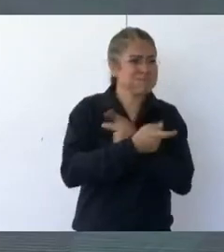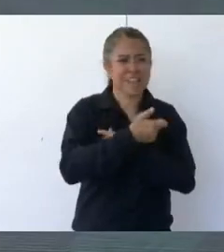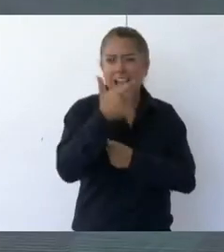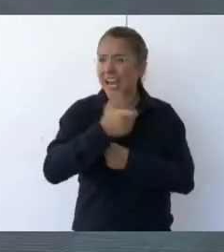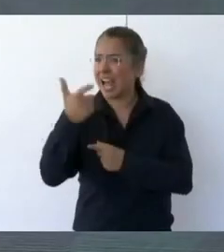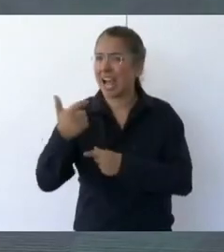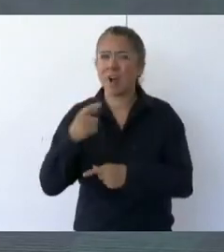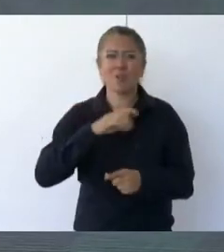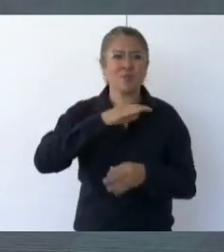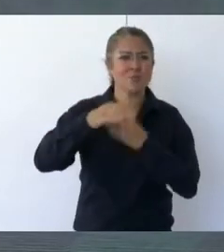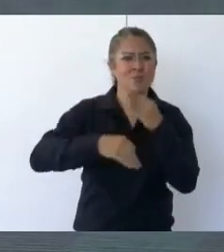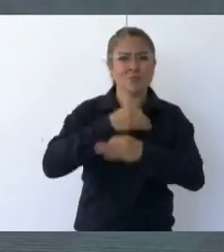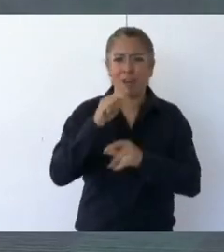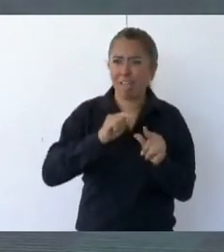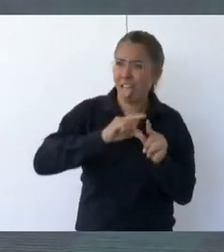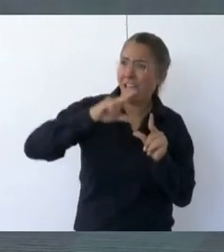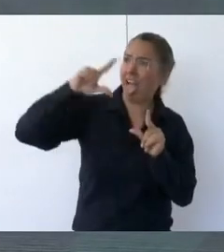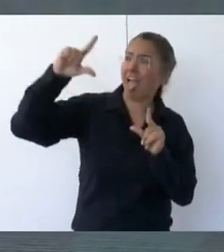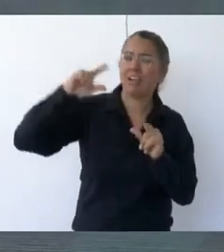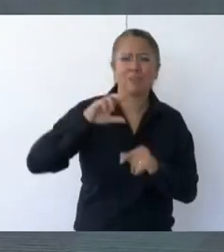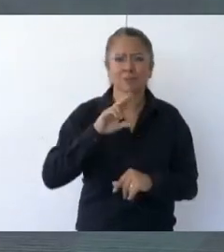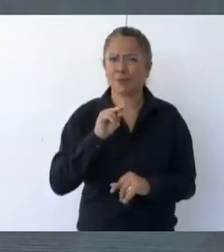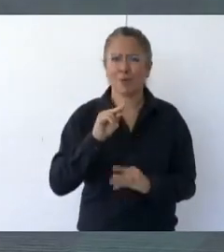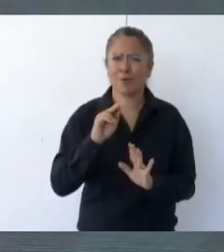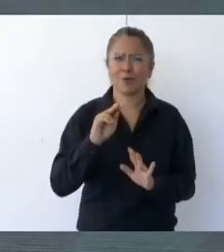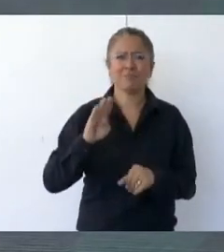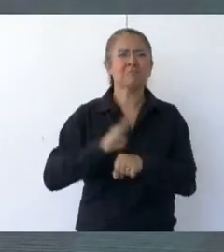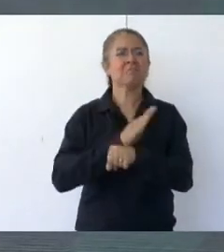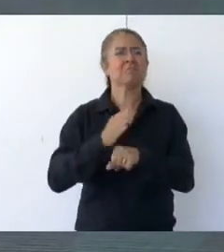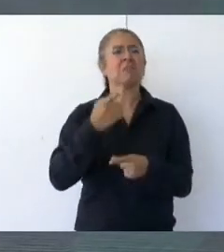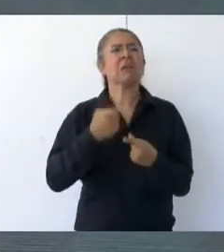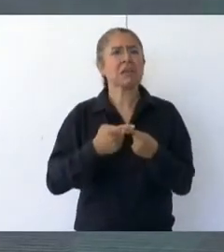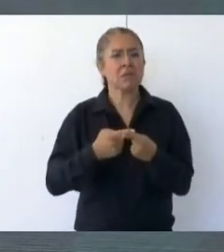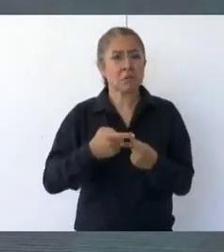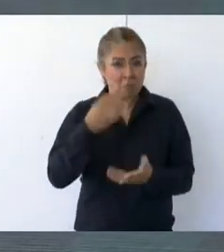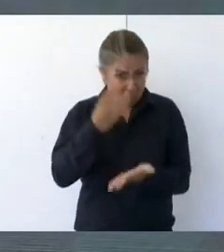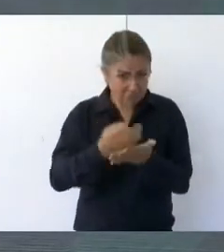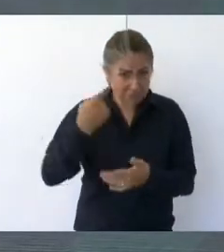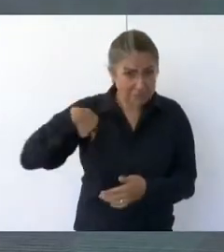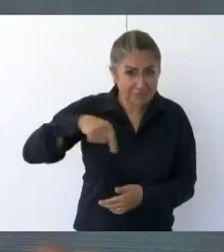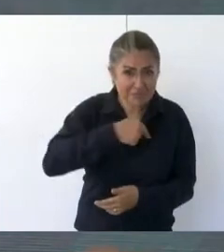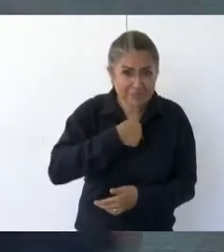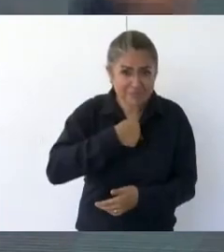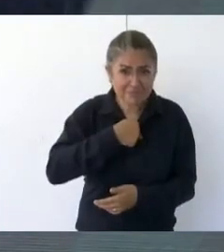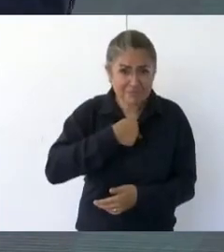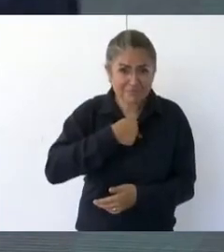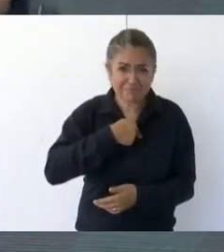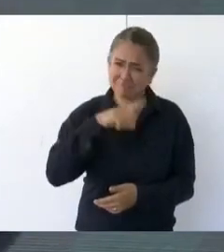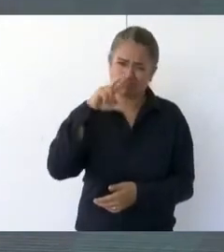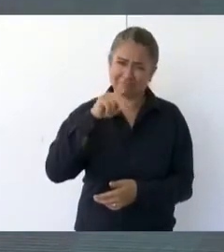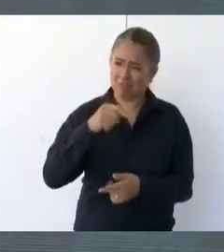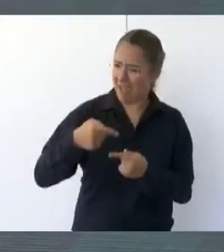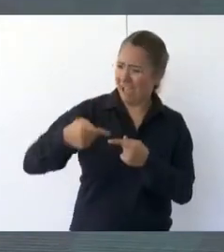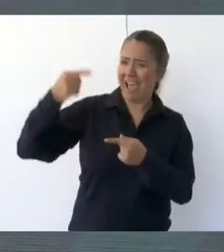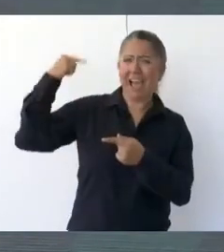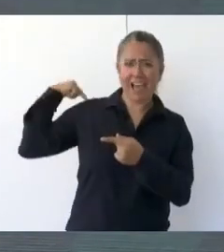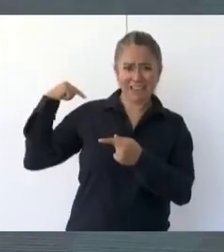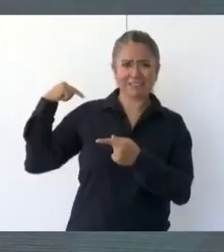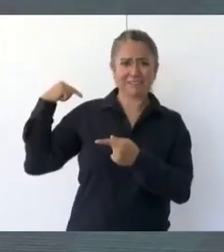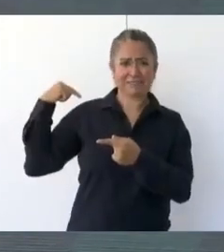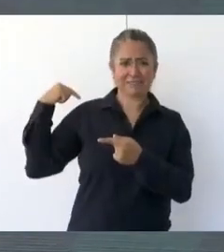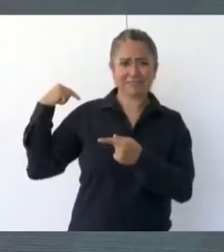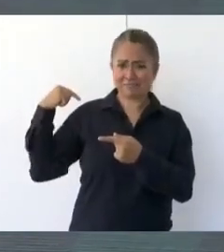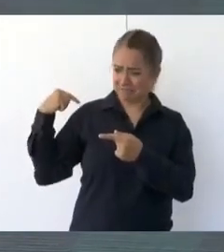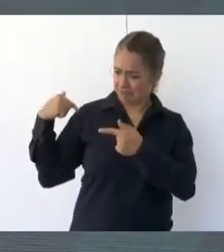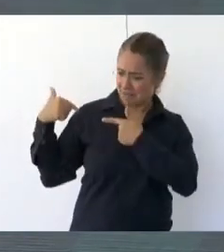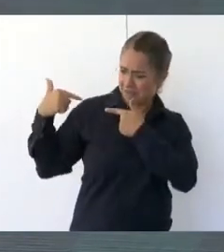es en beneficio de nuestra generación, es en beneficio de los que vienen detrás, de nosotros,